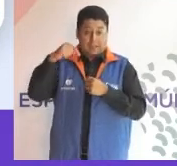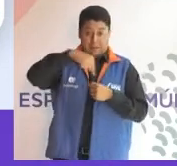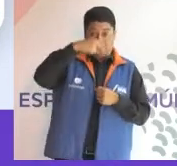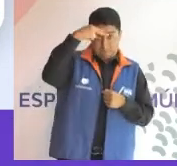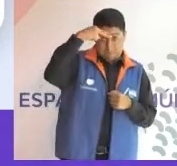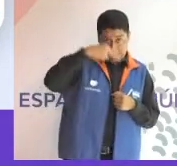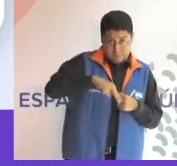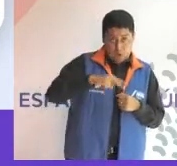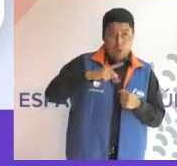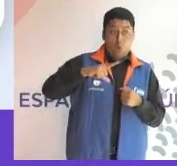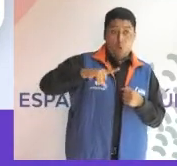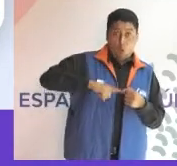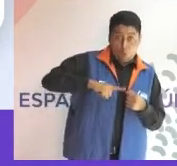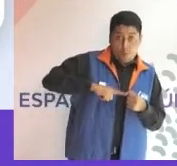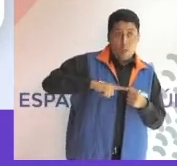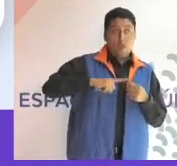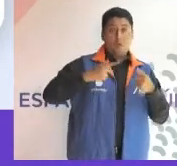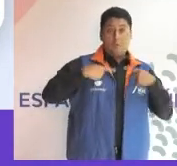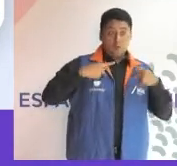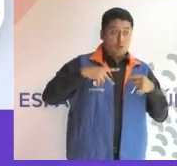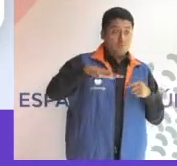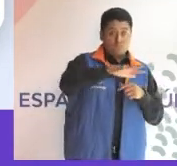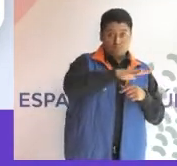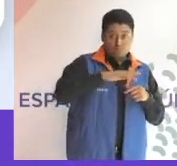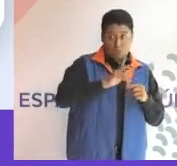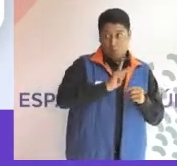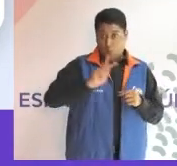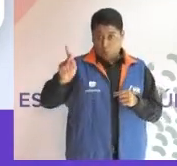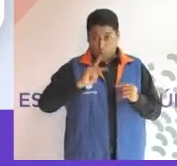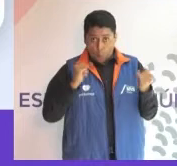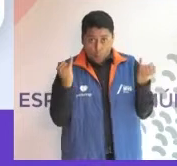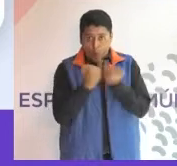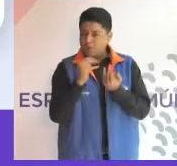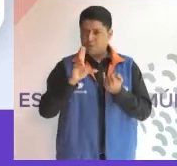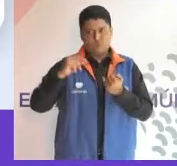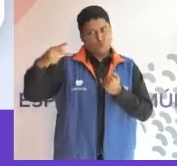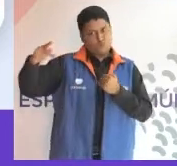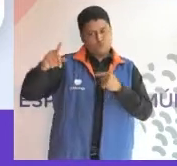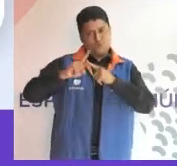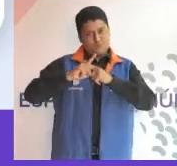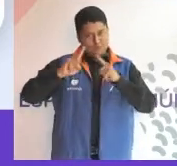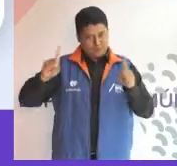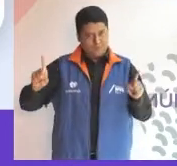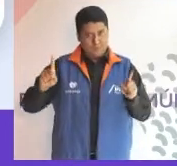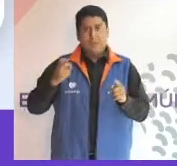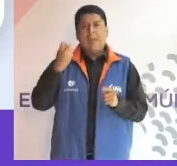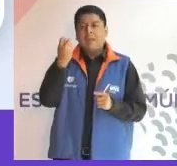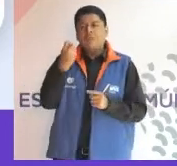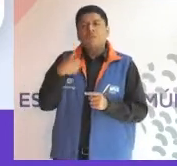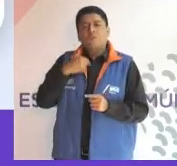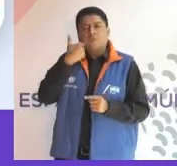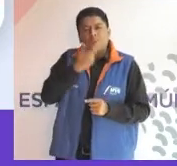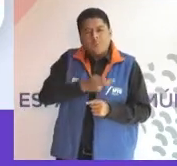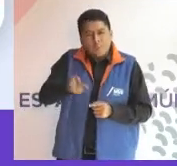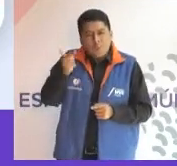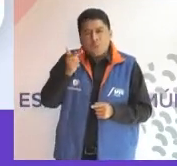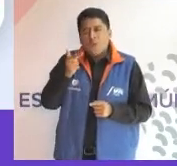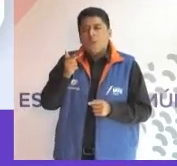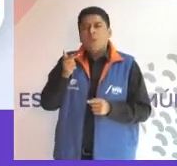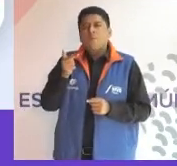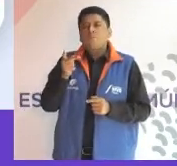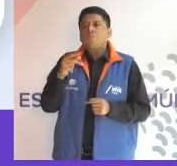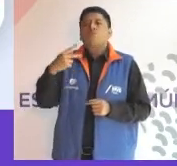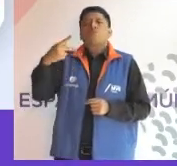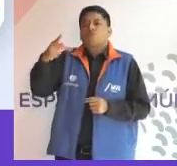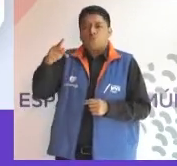los nuestros, y quisiera que nos compartiera desde esa perspectiva cómo creamos mayor confianza,